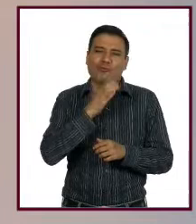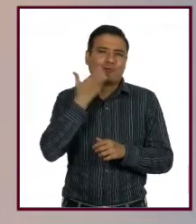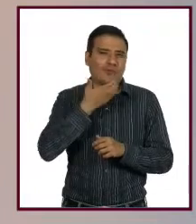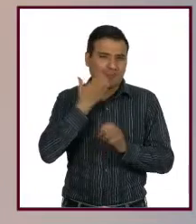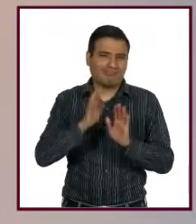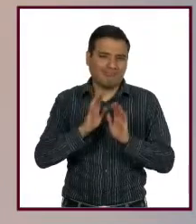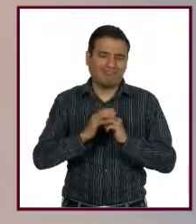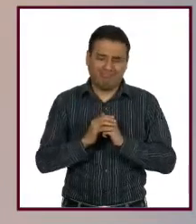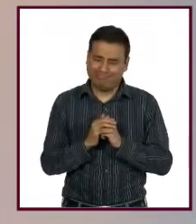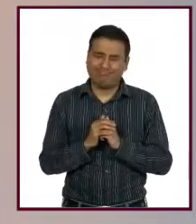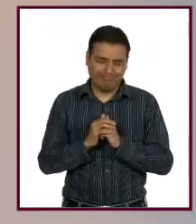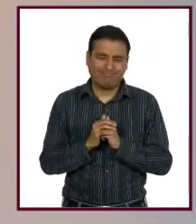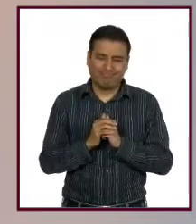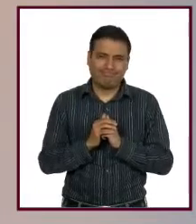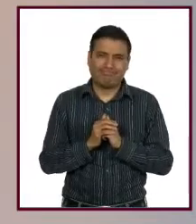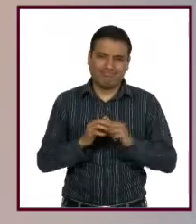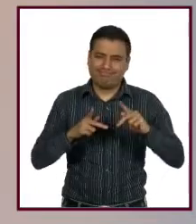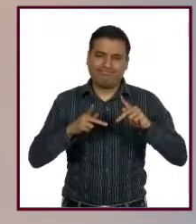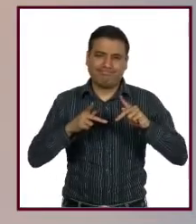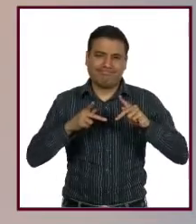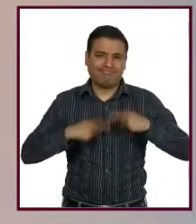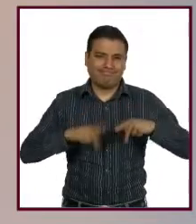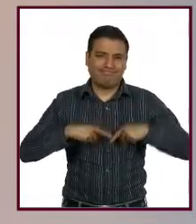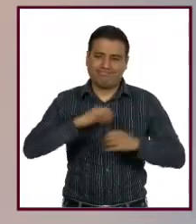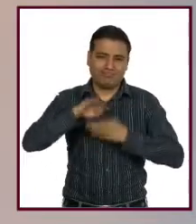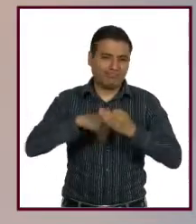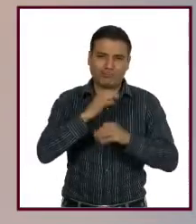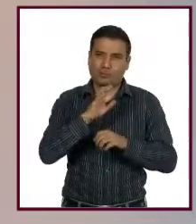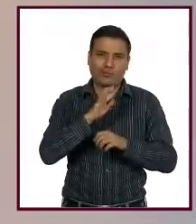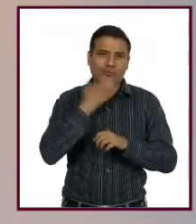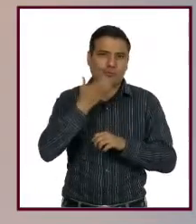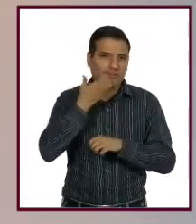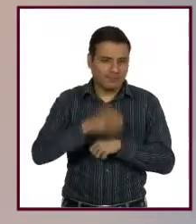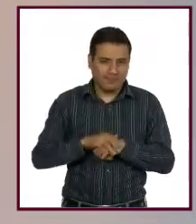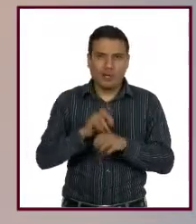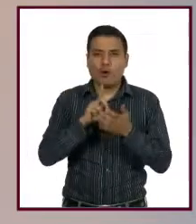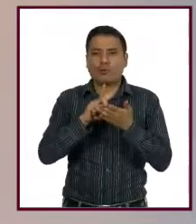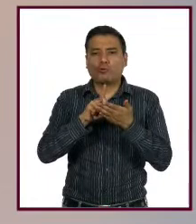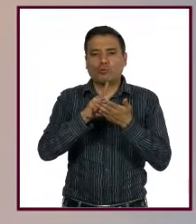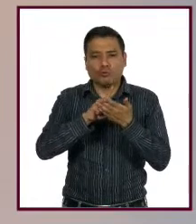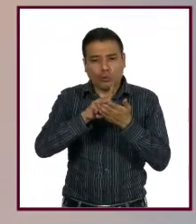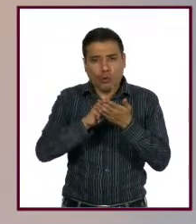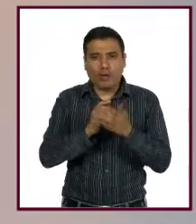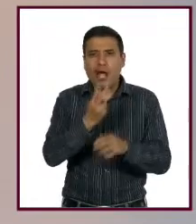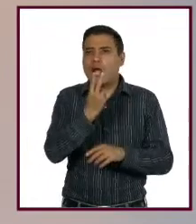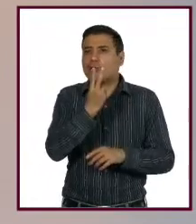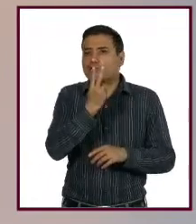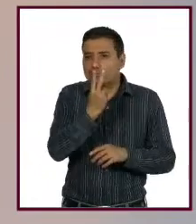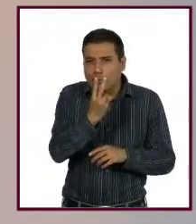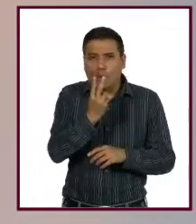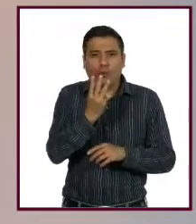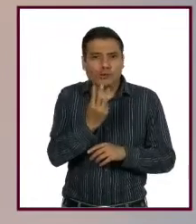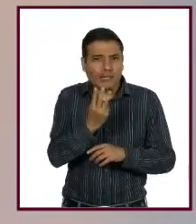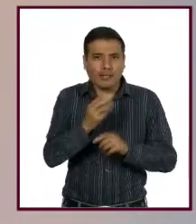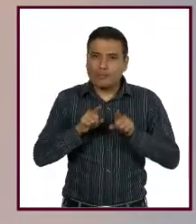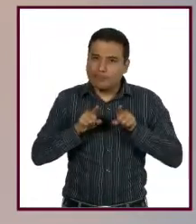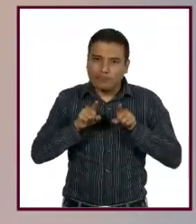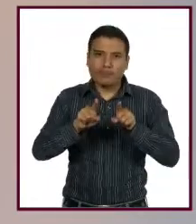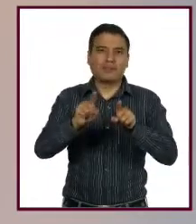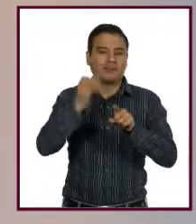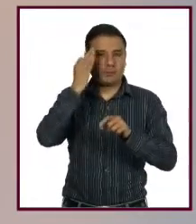que la excepción, la regla de que se consuman varias, desde 2 hasta 3 y más sustancias al mismo